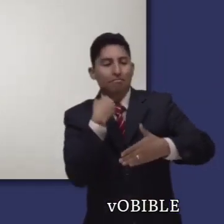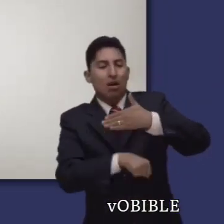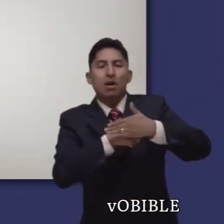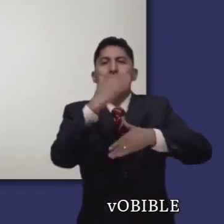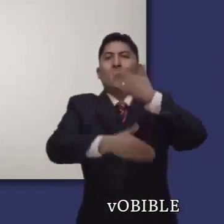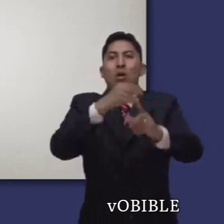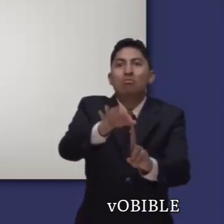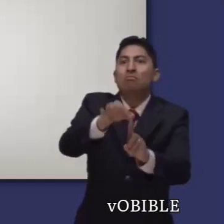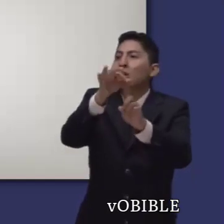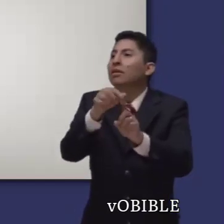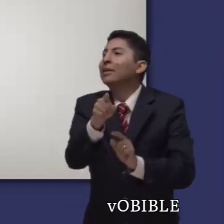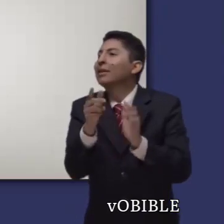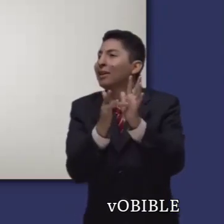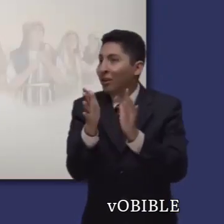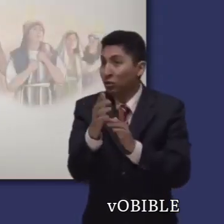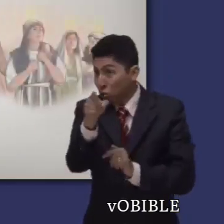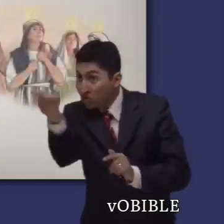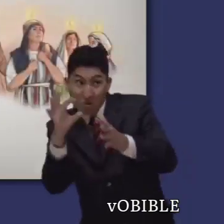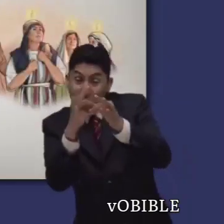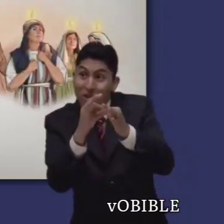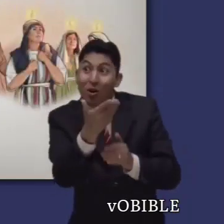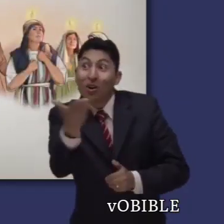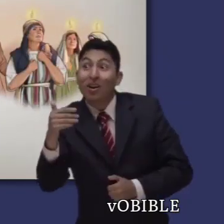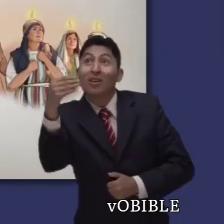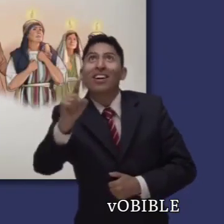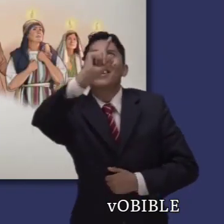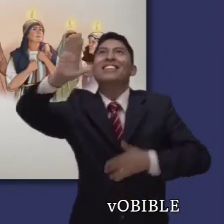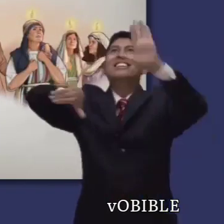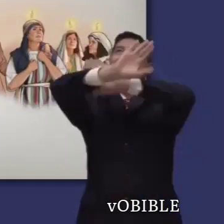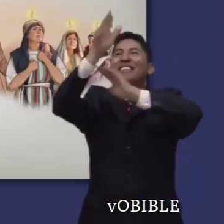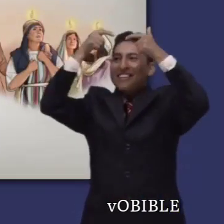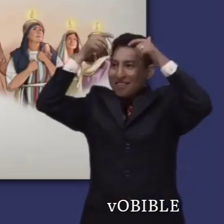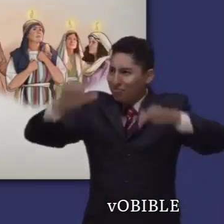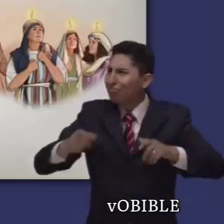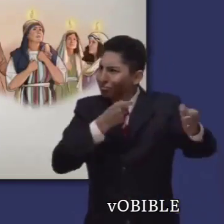Pablo indica que Cristo y sus coherederos son la descendencia espiritual de Abraham.